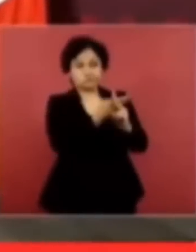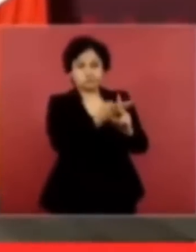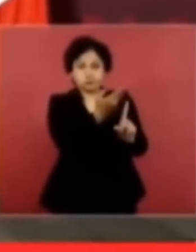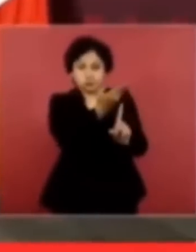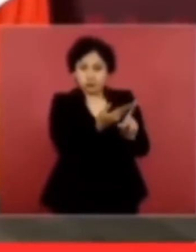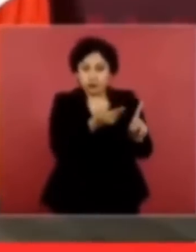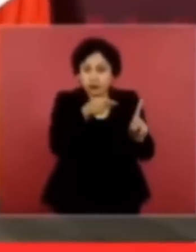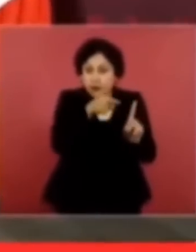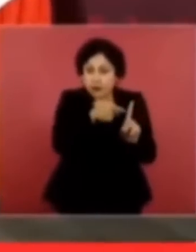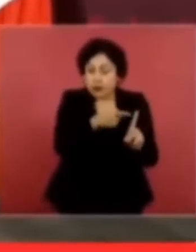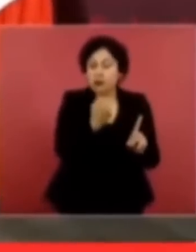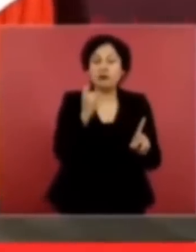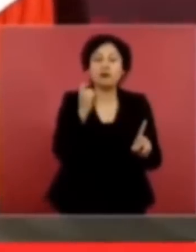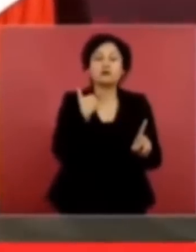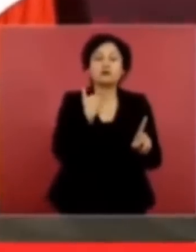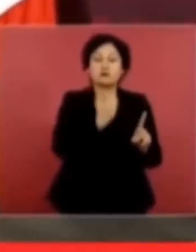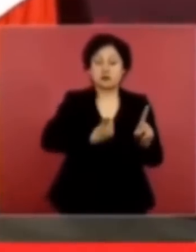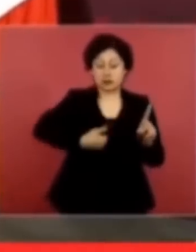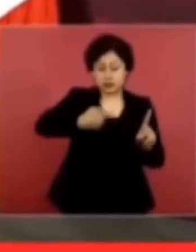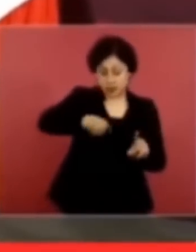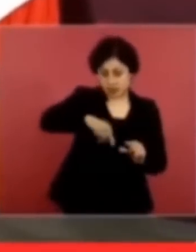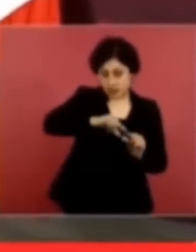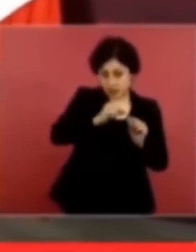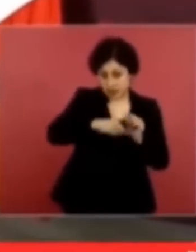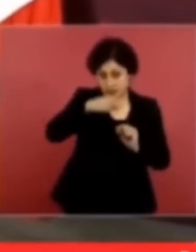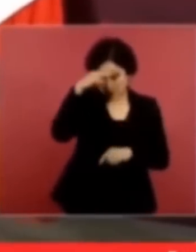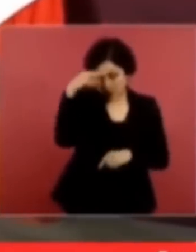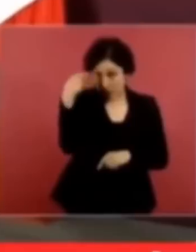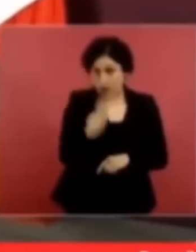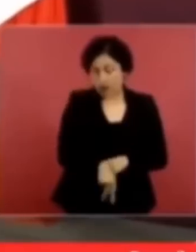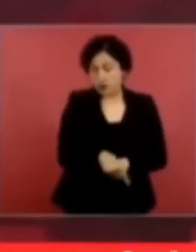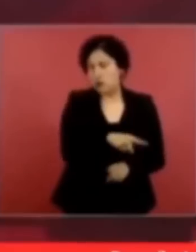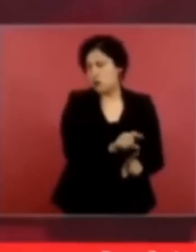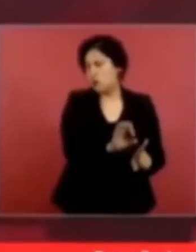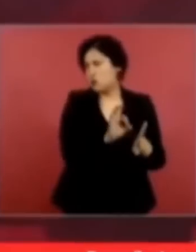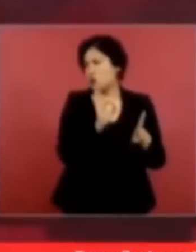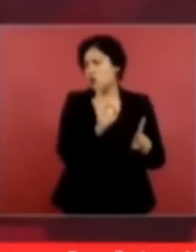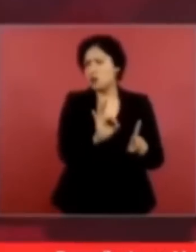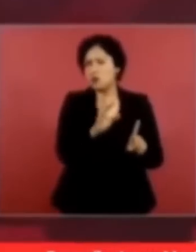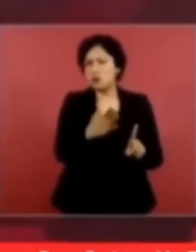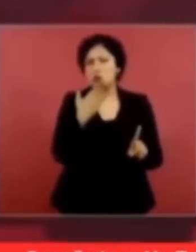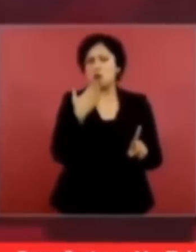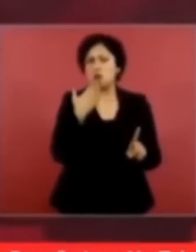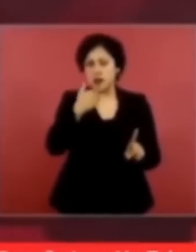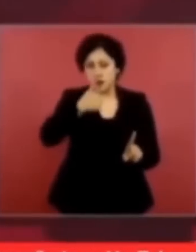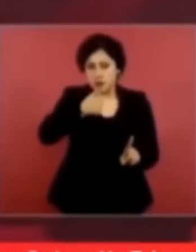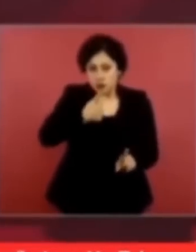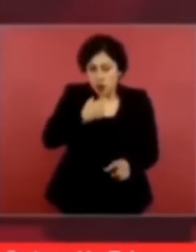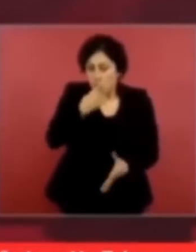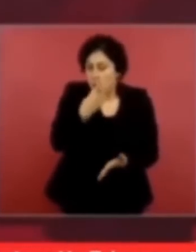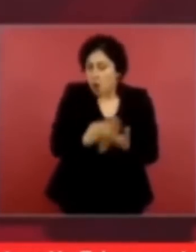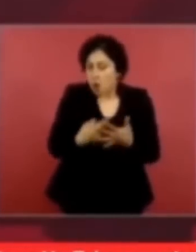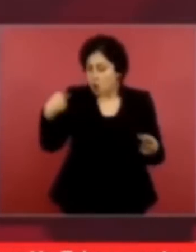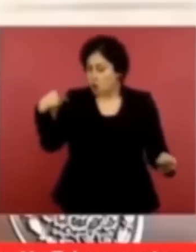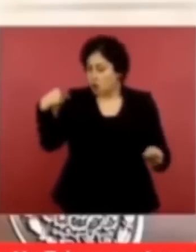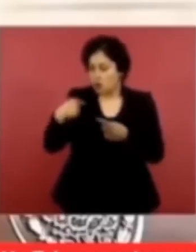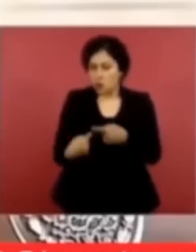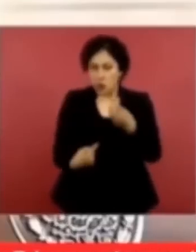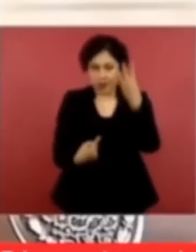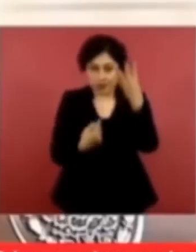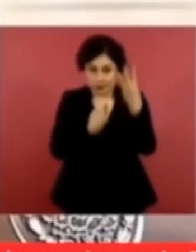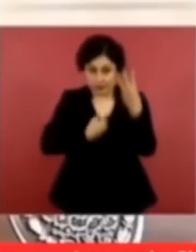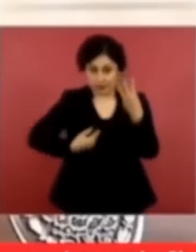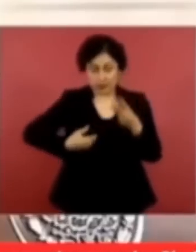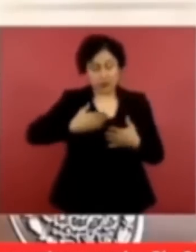de los que admiro, de los únicos 3 presidentes que admiro: Juárez,